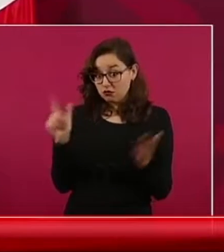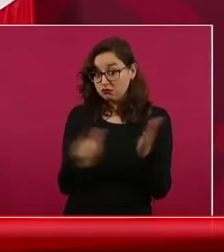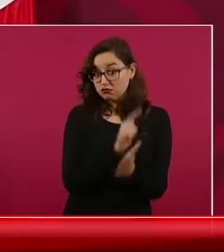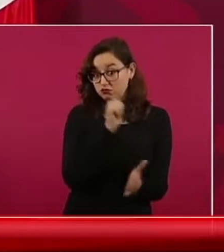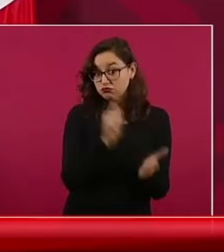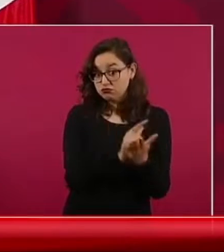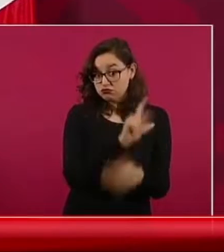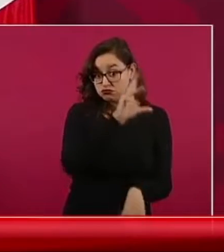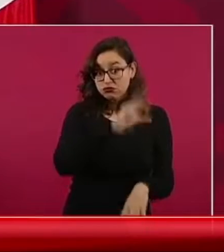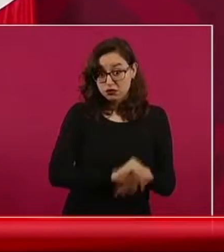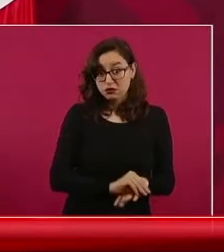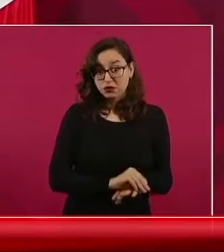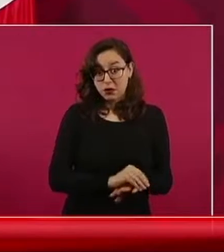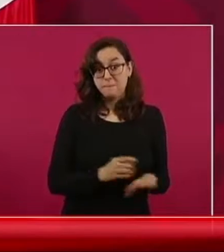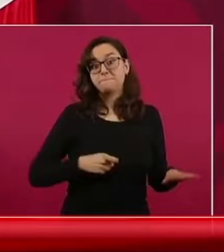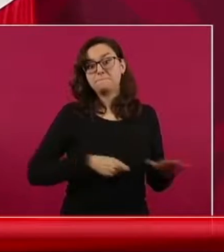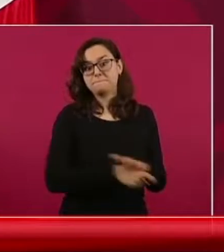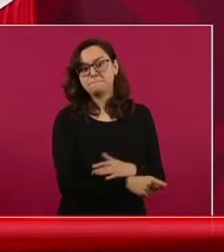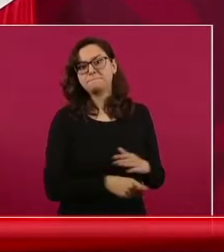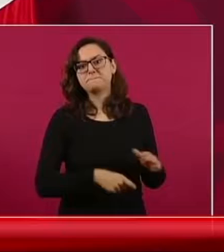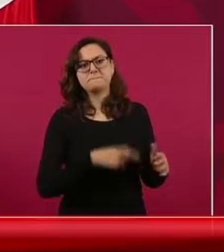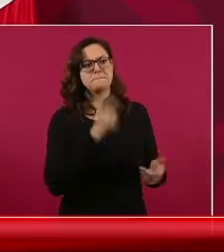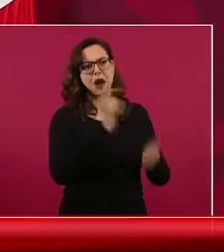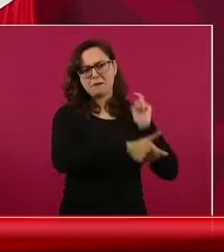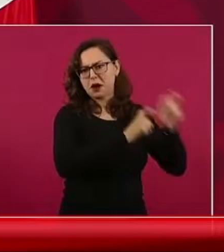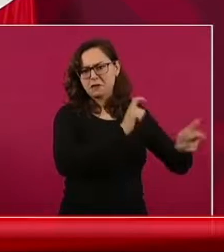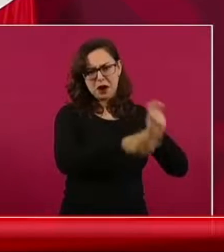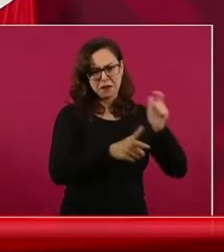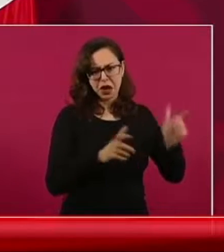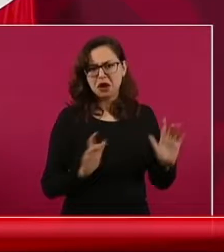una carta dirigida al presidente Biden